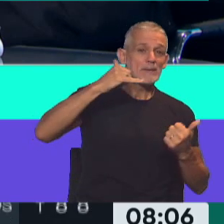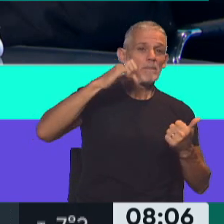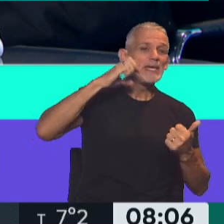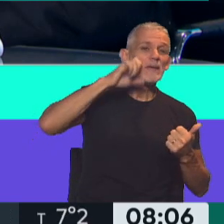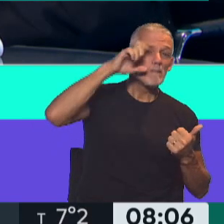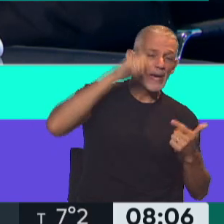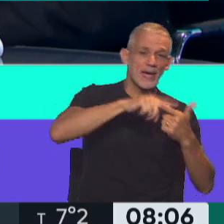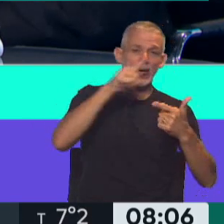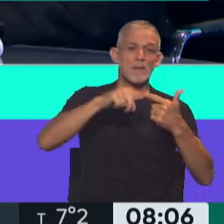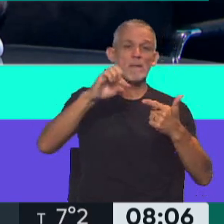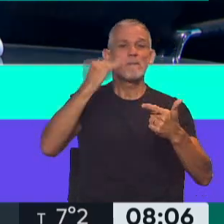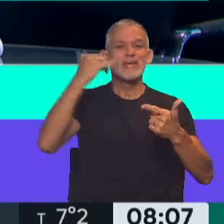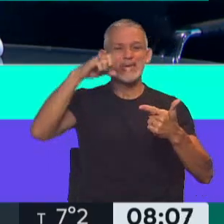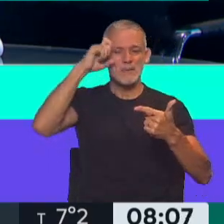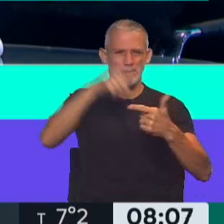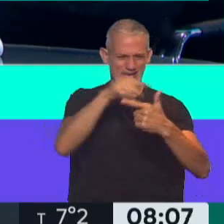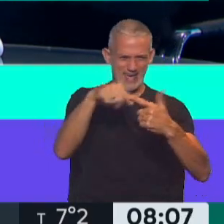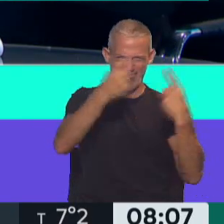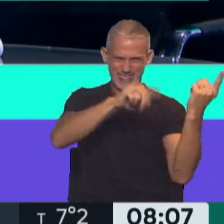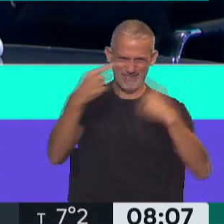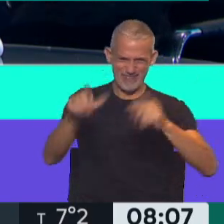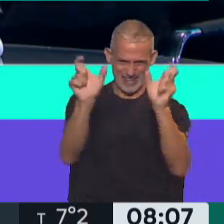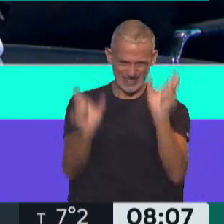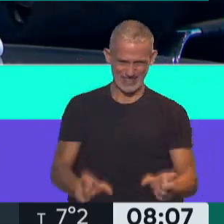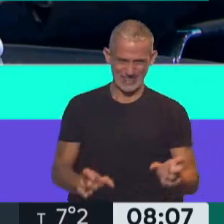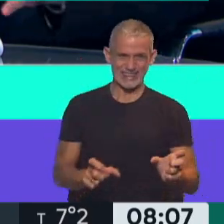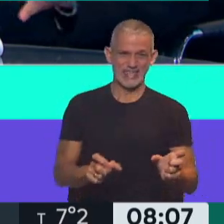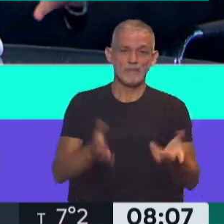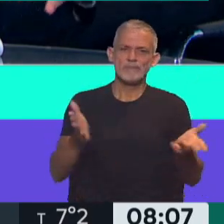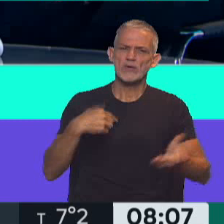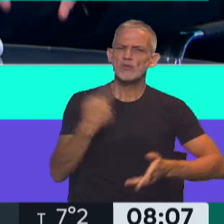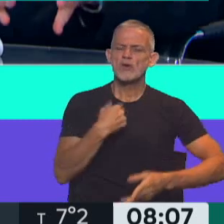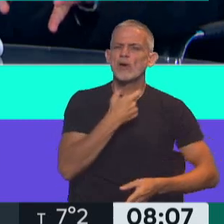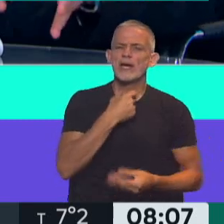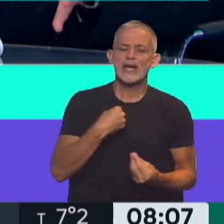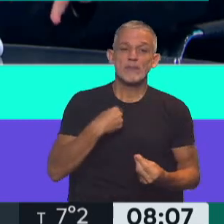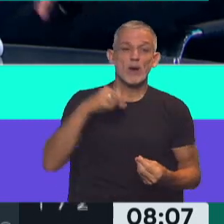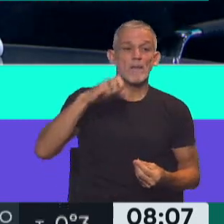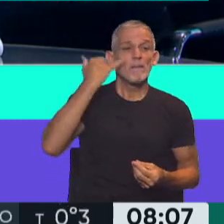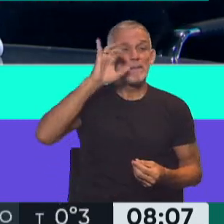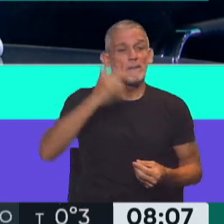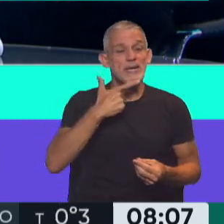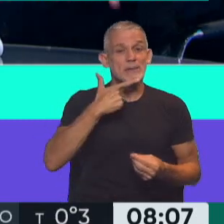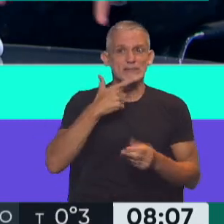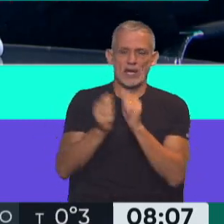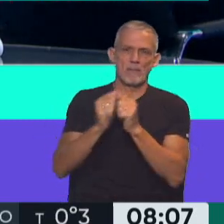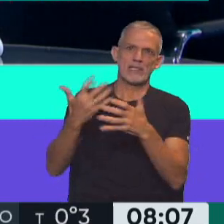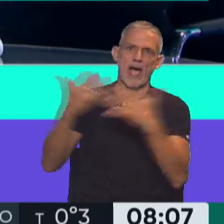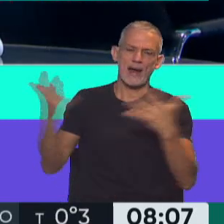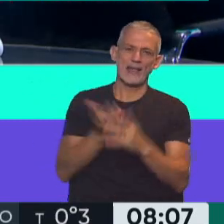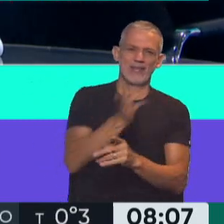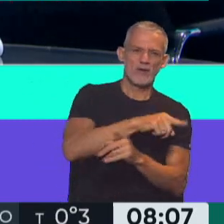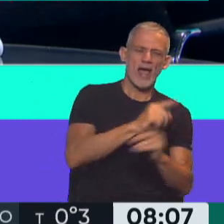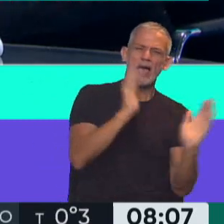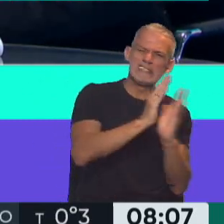y justamente que ese crecimiento sea una proyección, ¿no? Nosotros queremos que la pyme se convierta en una gran empresa, ¿no? Y una MIPYME que vaya. Ese